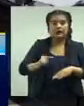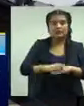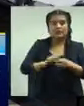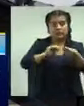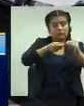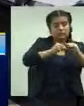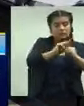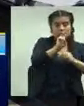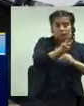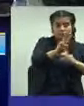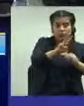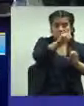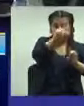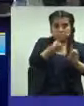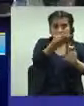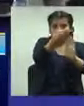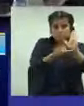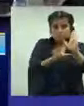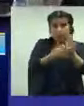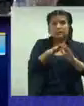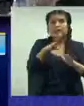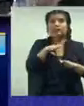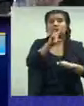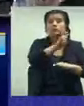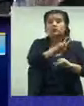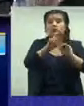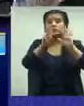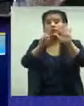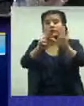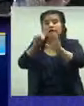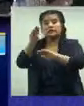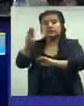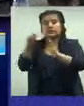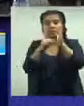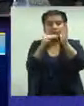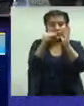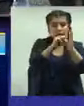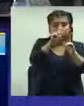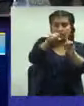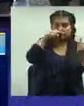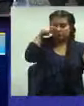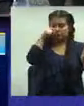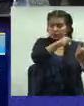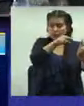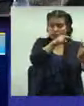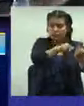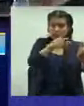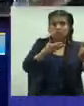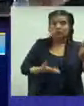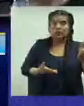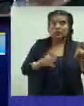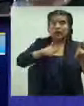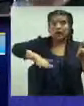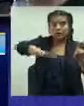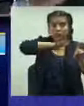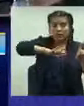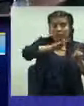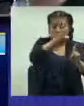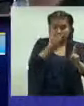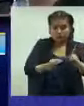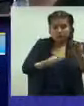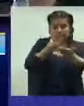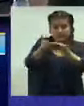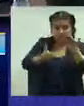numeral 3 podemos ver que ahí tenemos los 263 millones que van enfocados en todas las unidades que nos